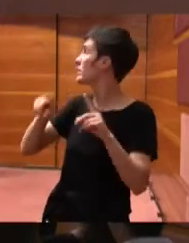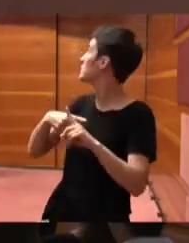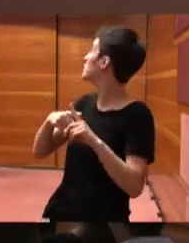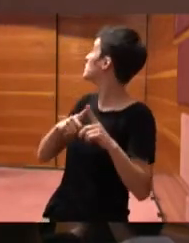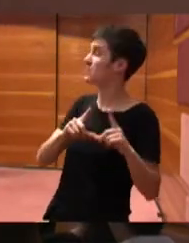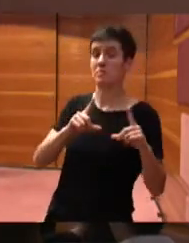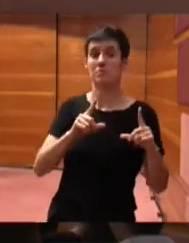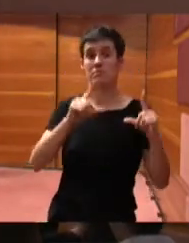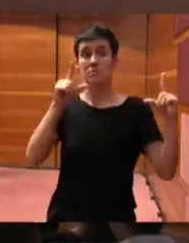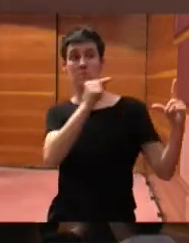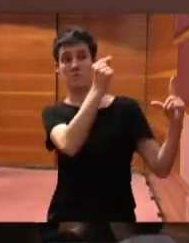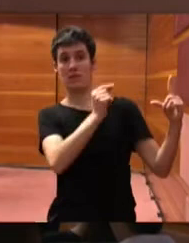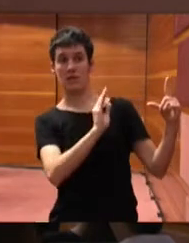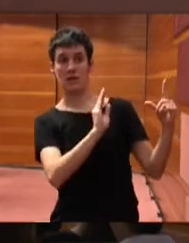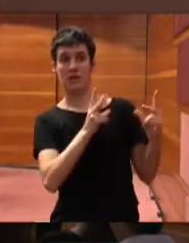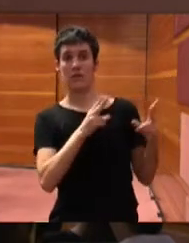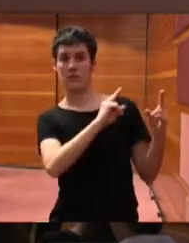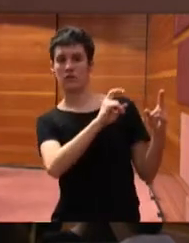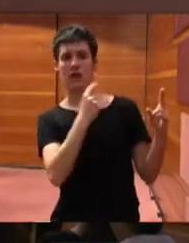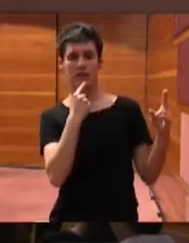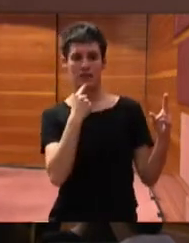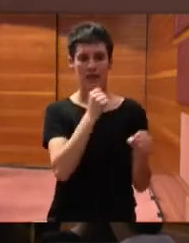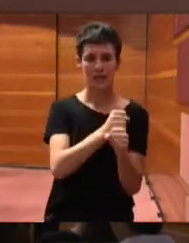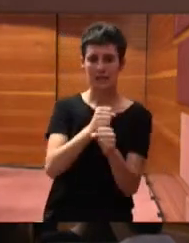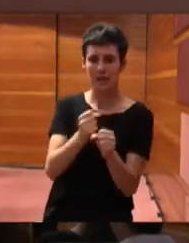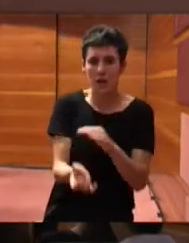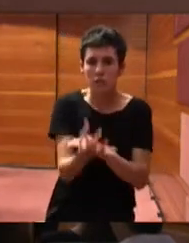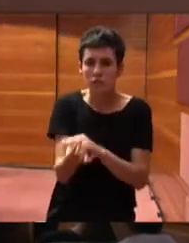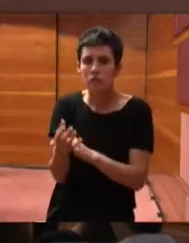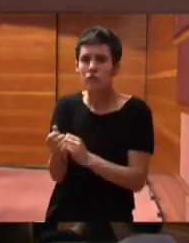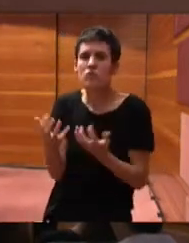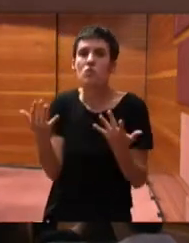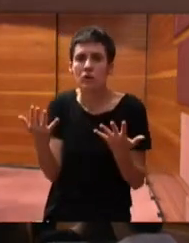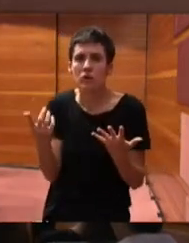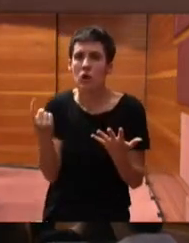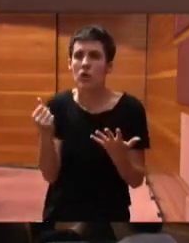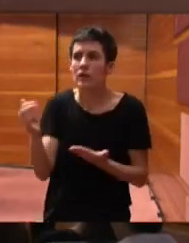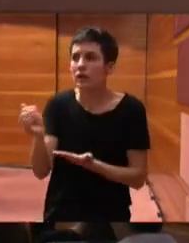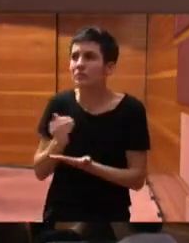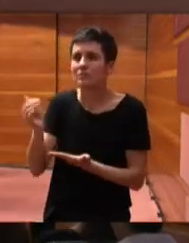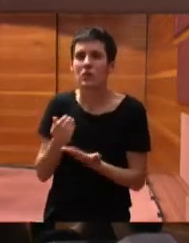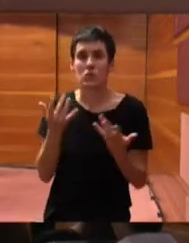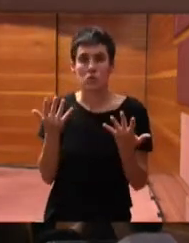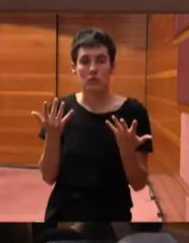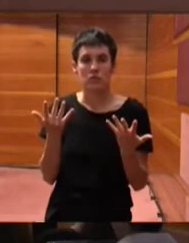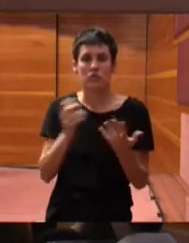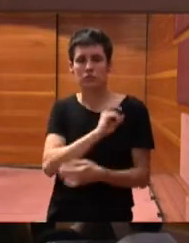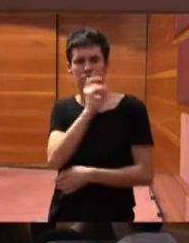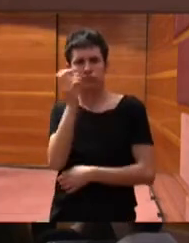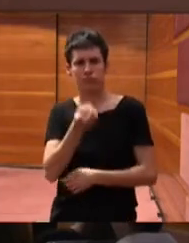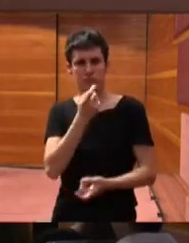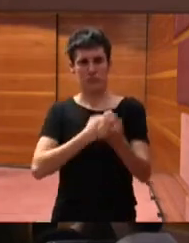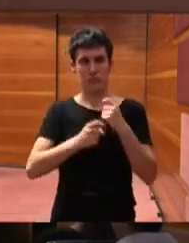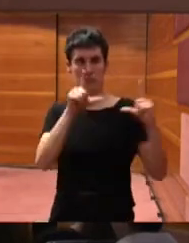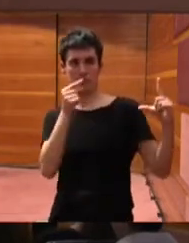foto, decían cuánto empleo habían generado, cuánto dinero habían cobrado la gente que trabajaba ahí, etc. Yo creo que